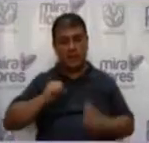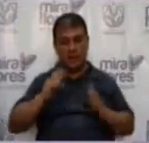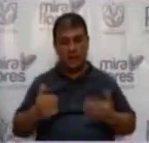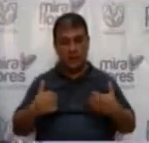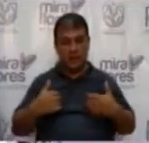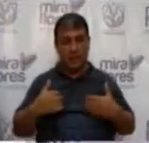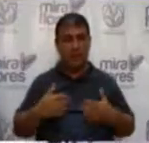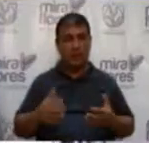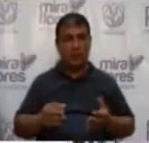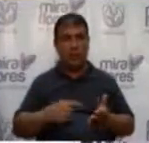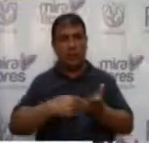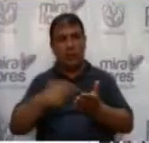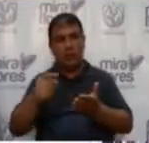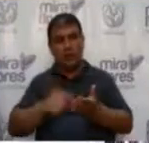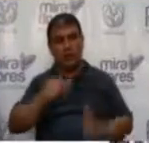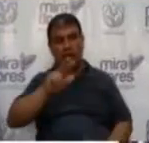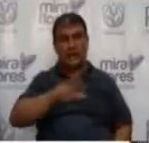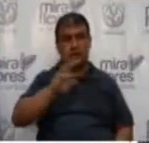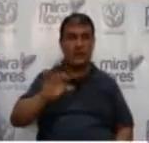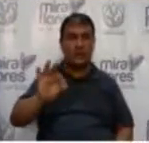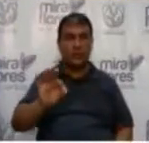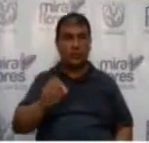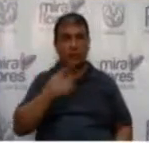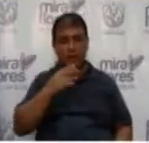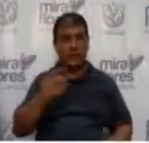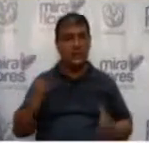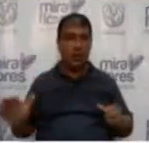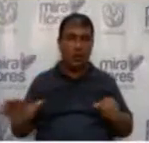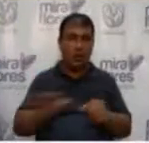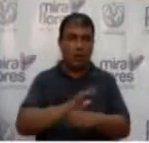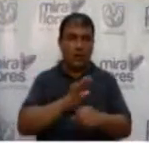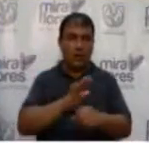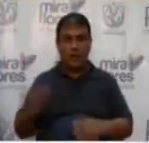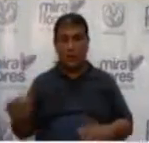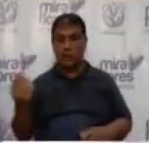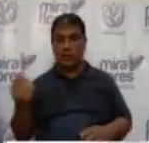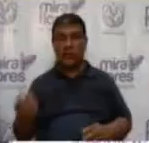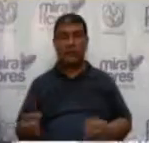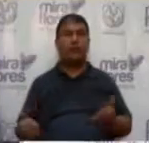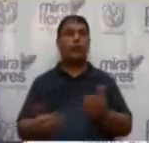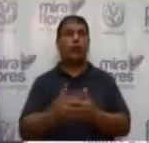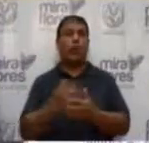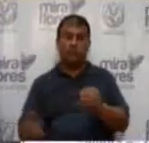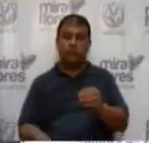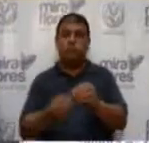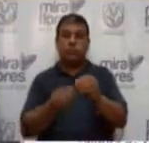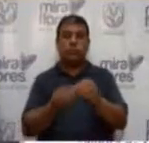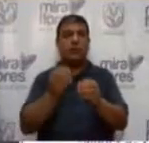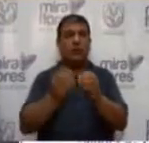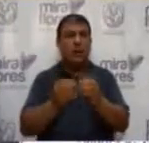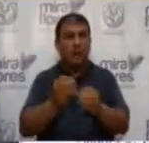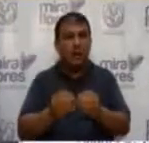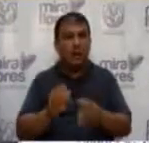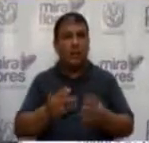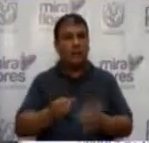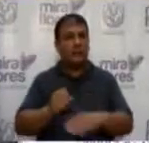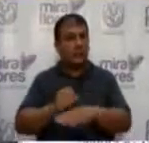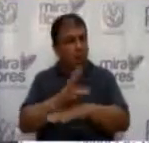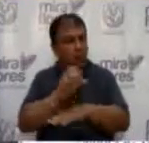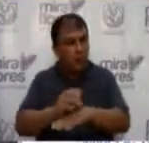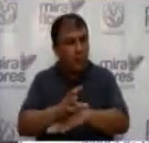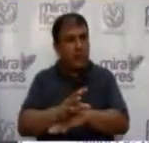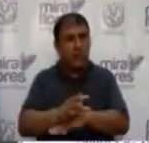Nosotros tenemos la ordenanza 369, que es bastante completa. Esta simplemente es una nueva adecuación incorporando unas